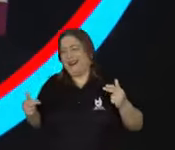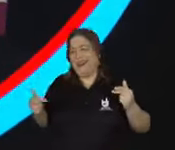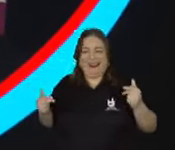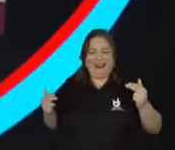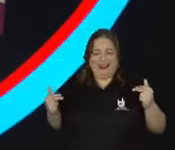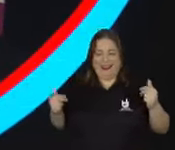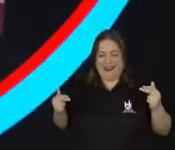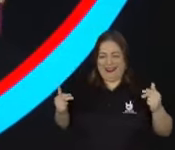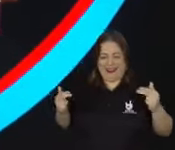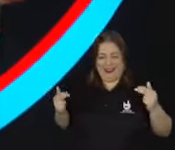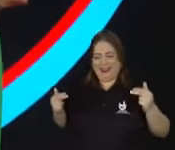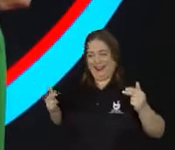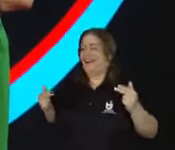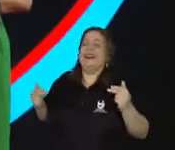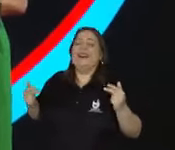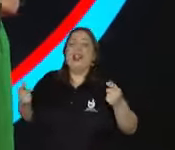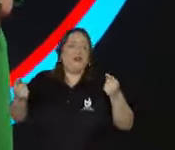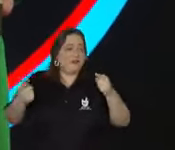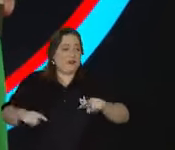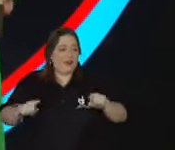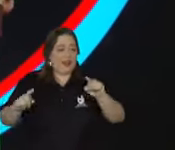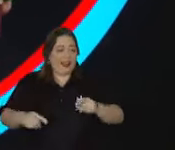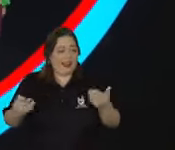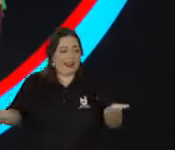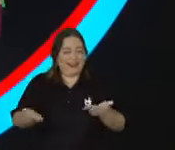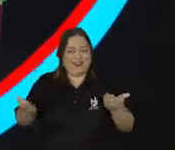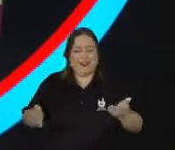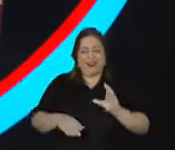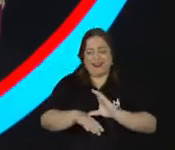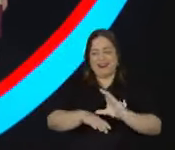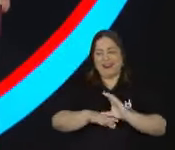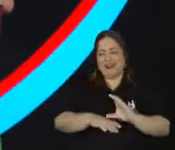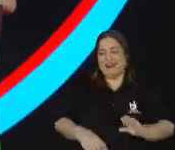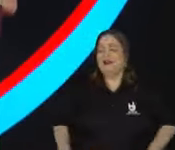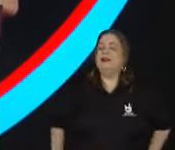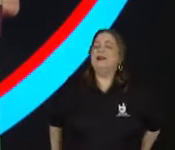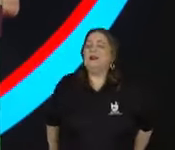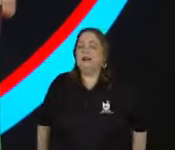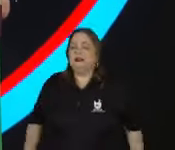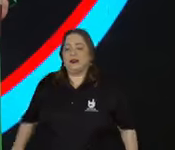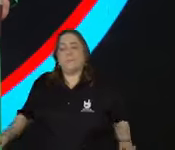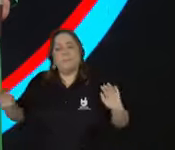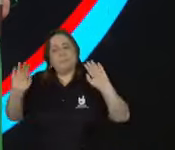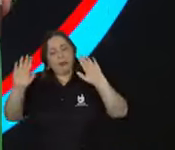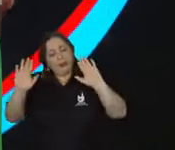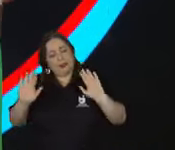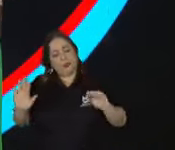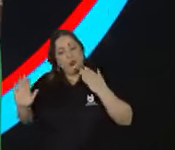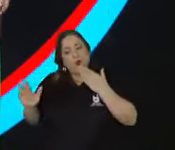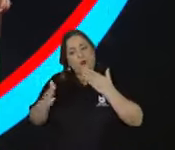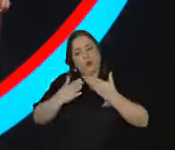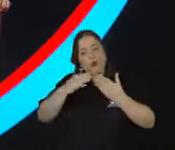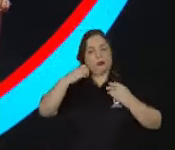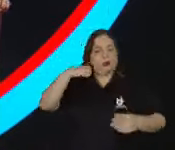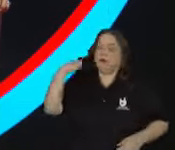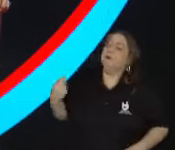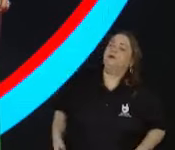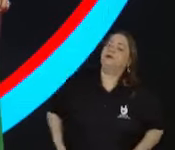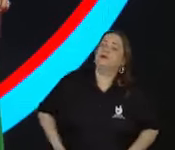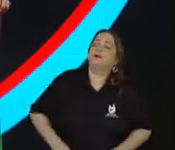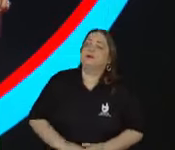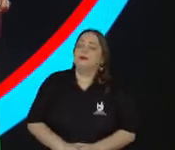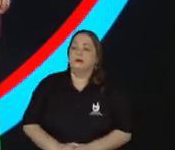Ay, estas son las cosas que ocurren en la senda. Ay, qué maravilloso, qué bueno. Amén. Y